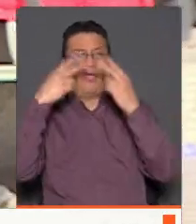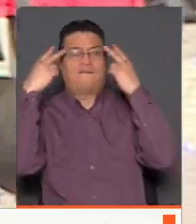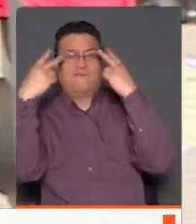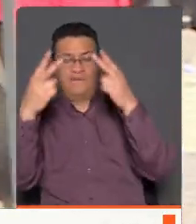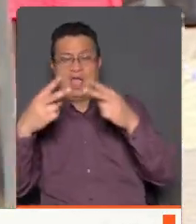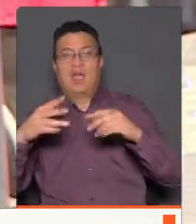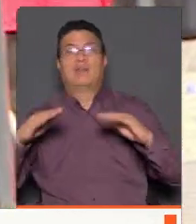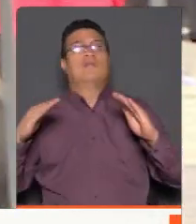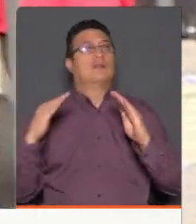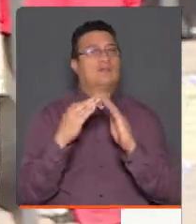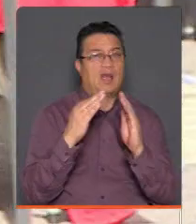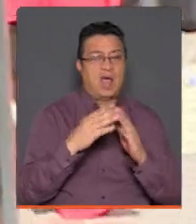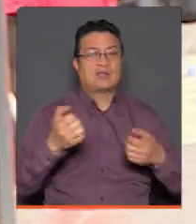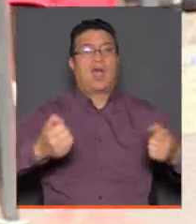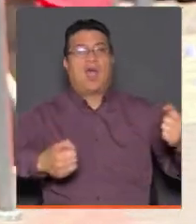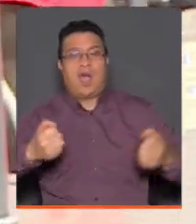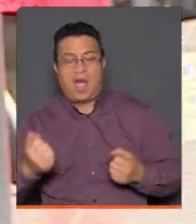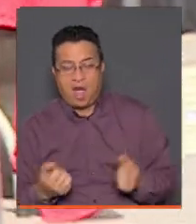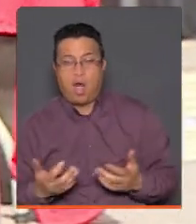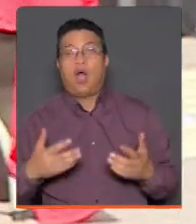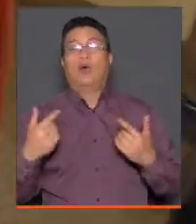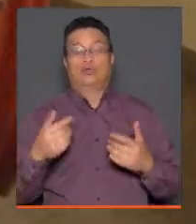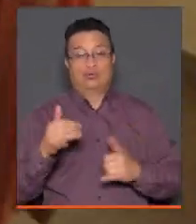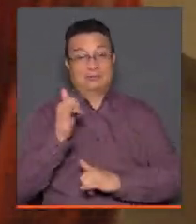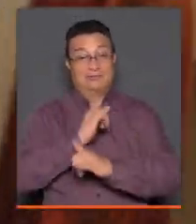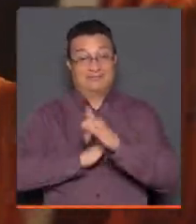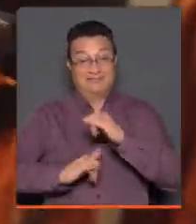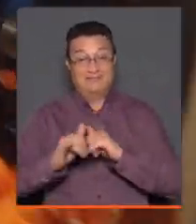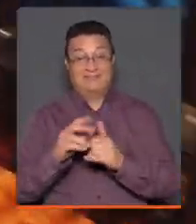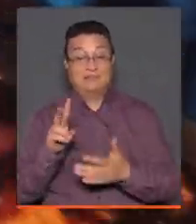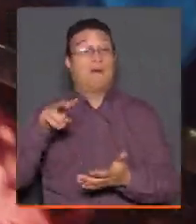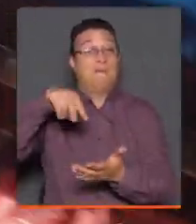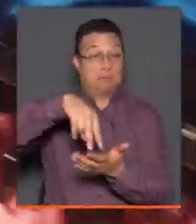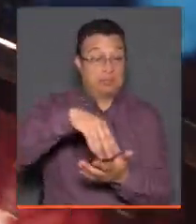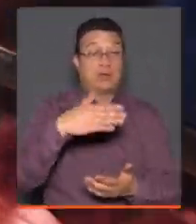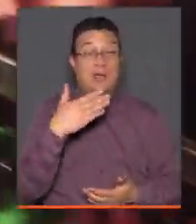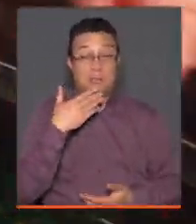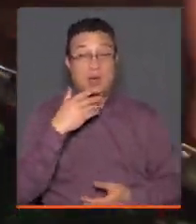inmobiliarias, autos. Con tiendas online físicas que permiten